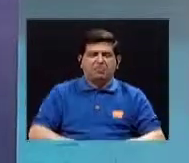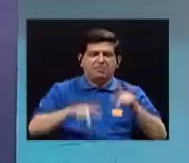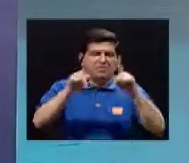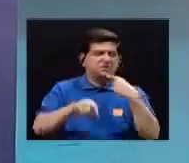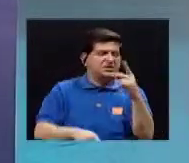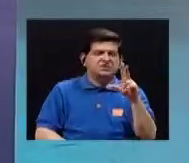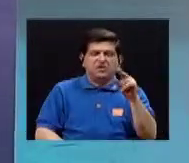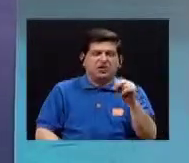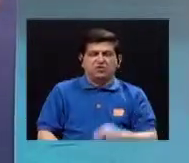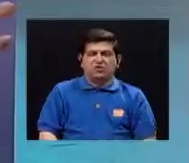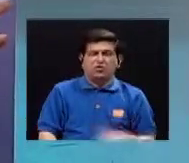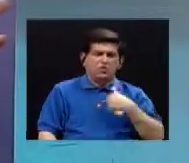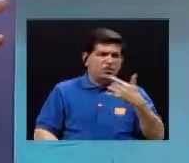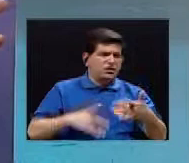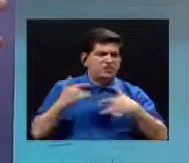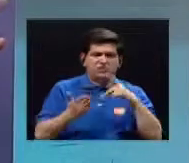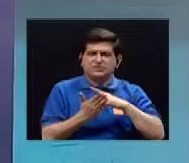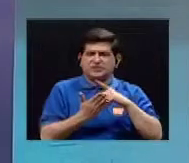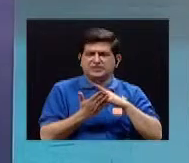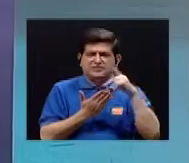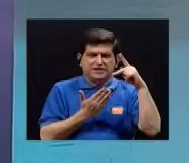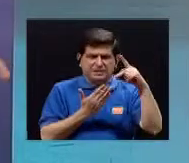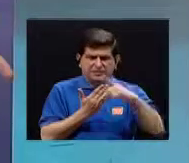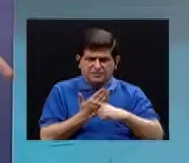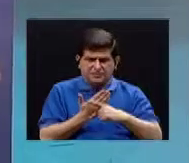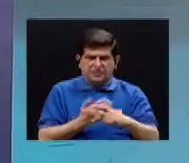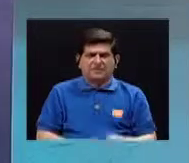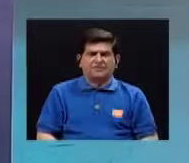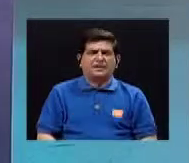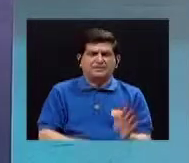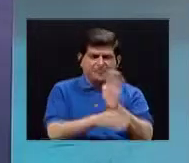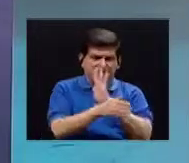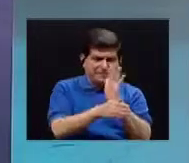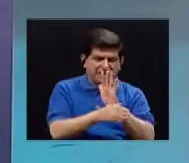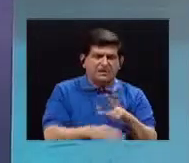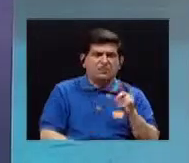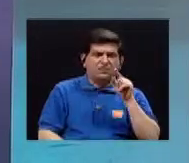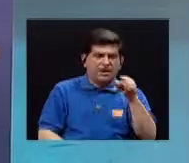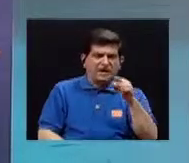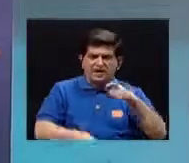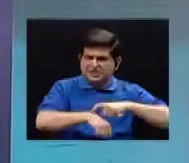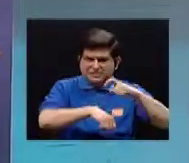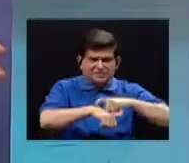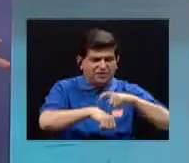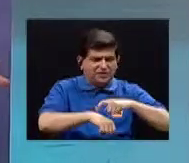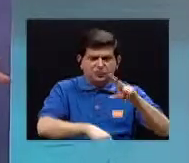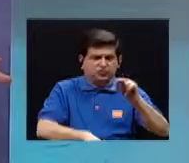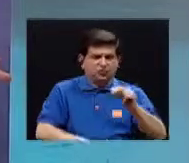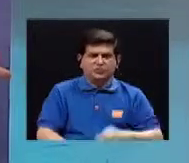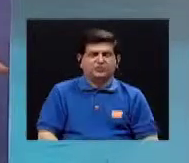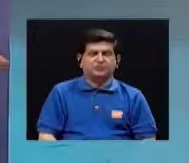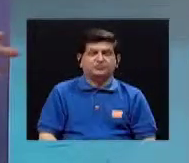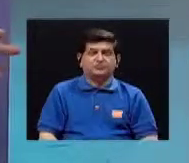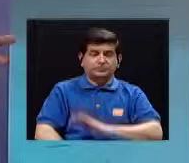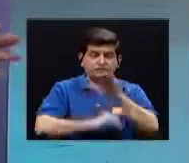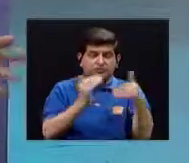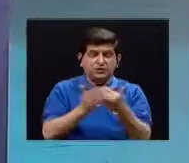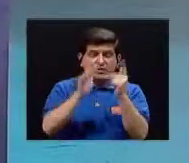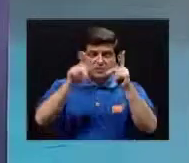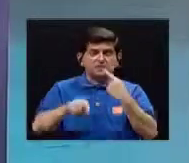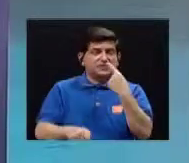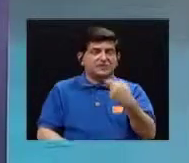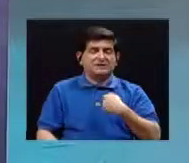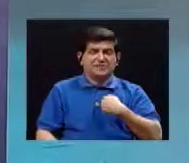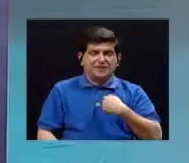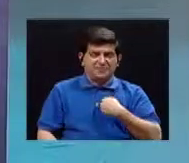dijeron que no y yo siempre sentido que la película más allá de el momento yo siento que por ejemplo todos me